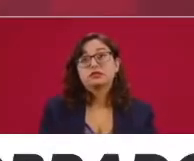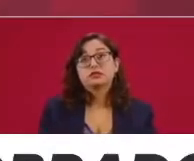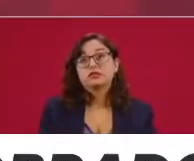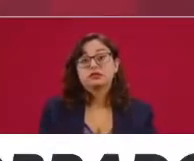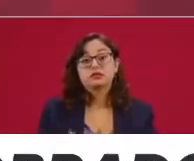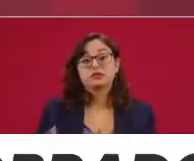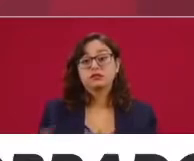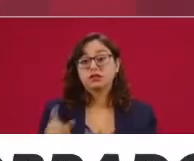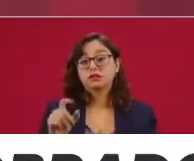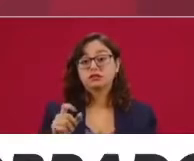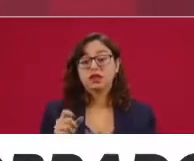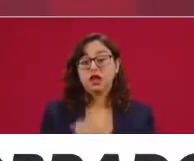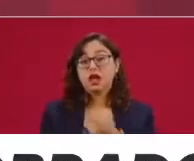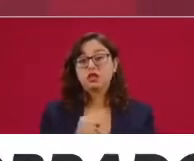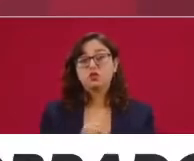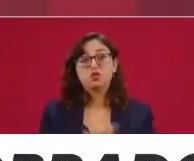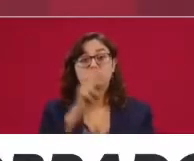el 22,